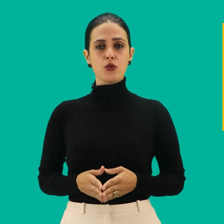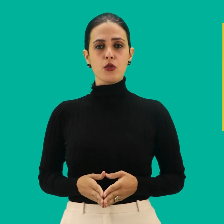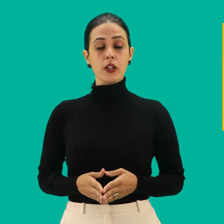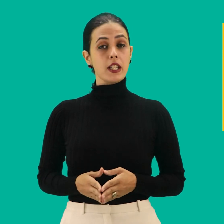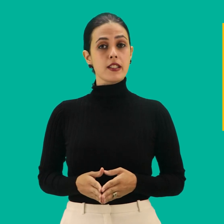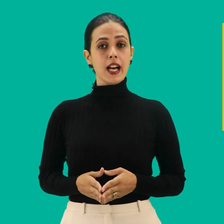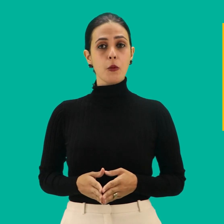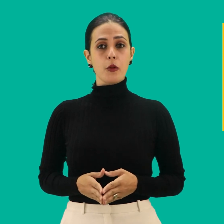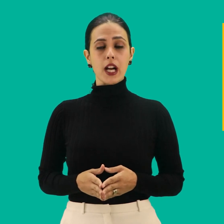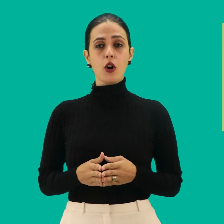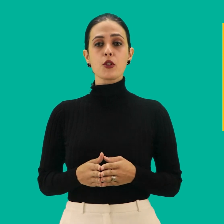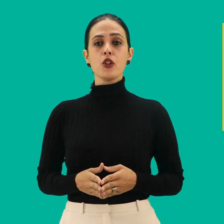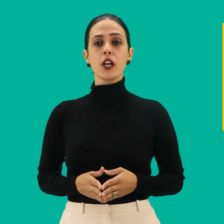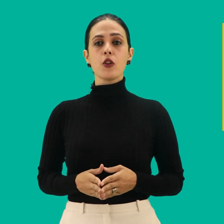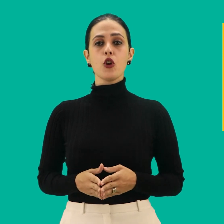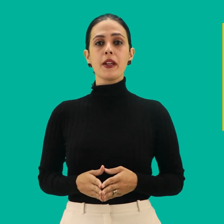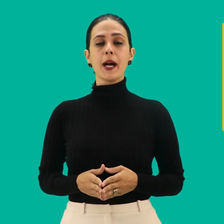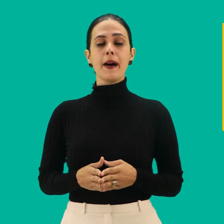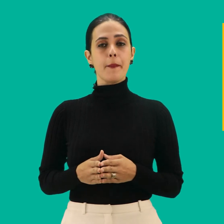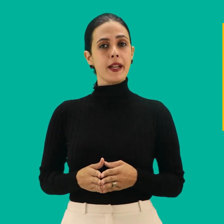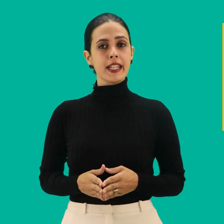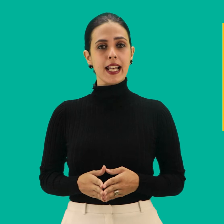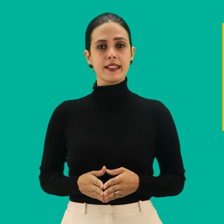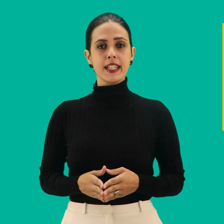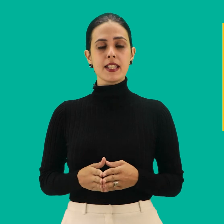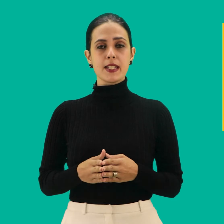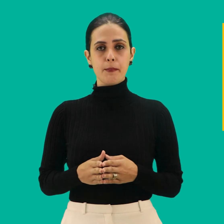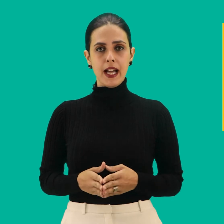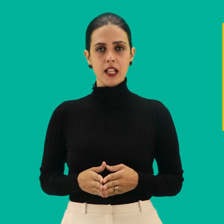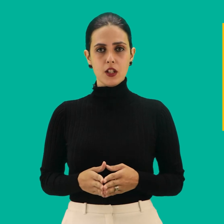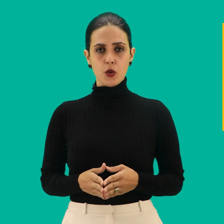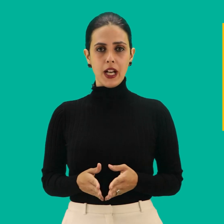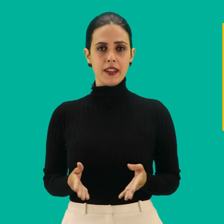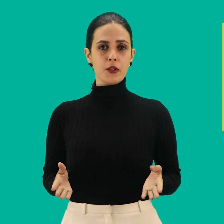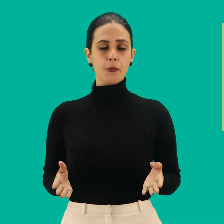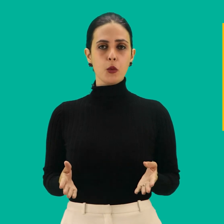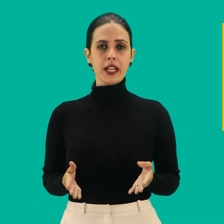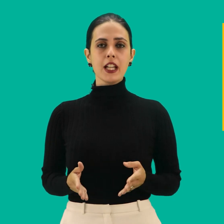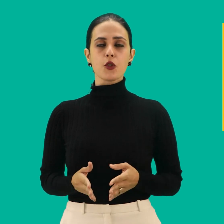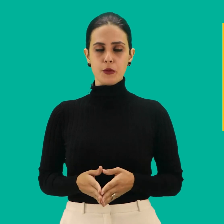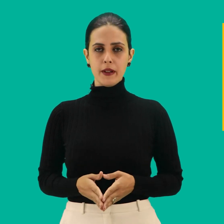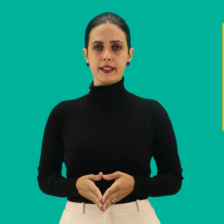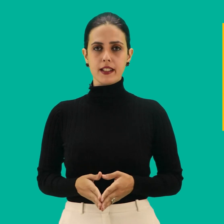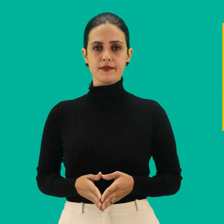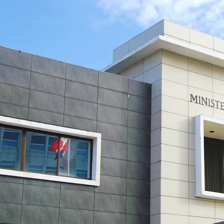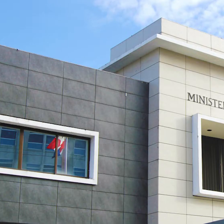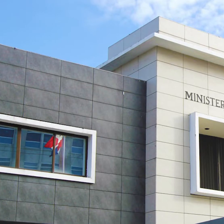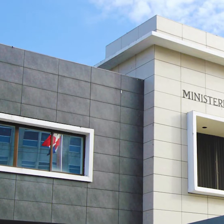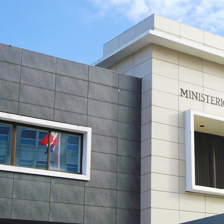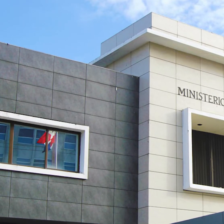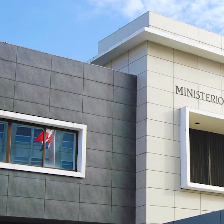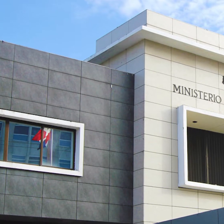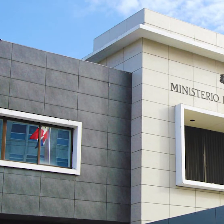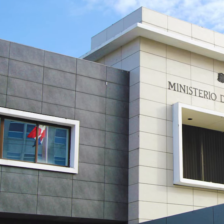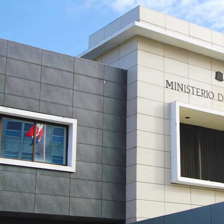de un estudio realizado por la Comisión Económica para América Latina, CEPAL, sobre la deuda pública 2020.